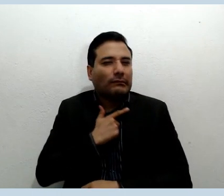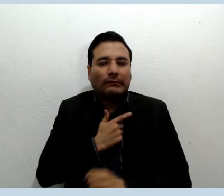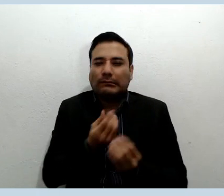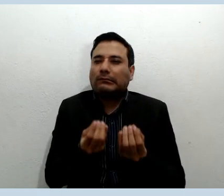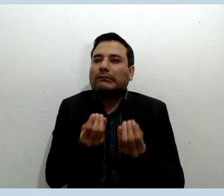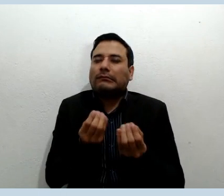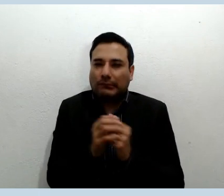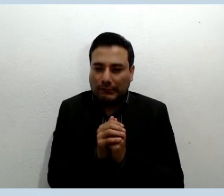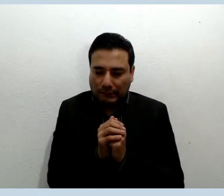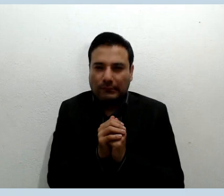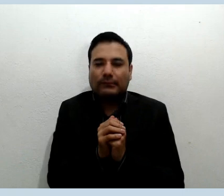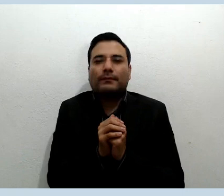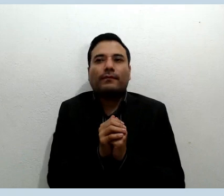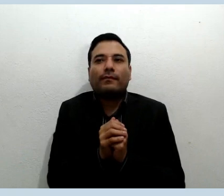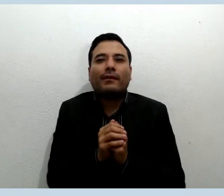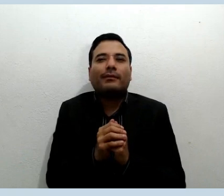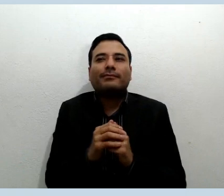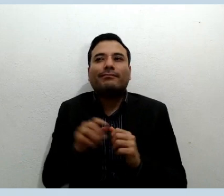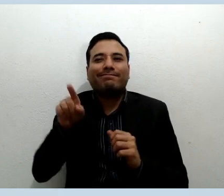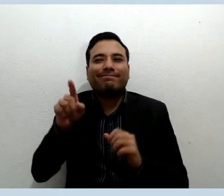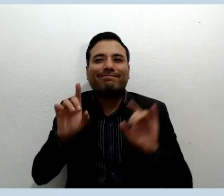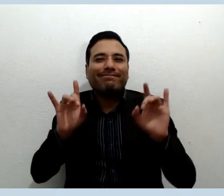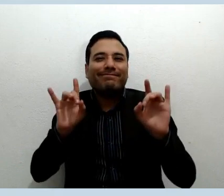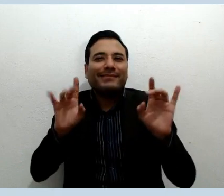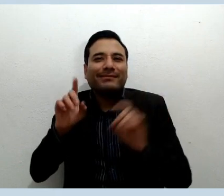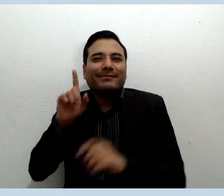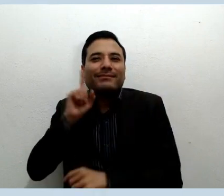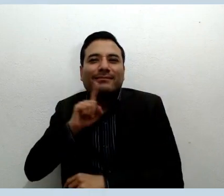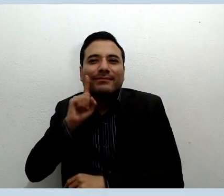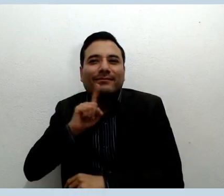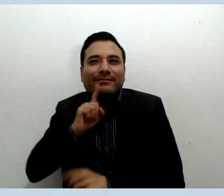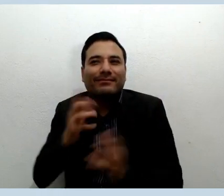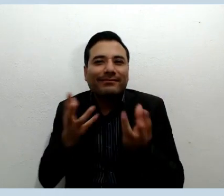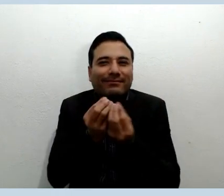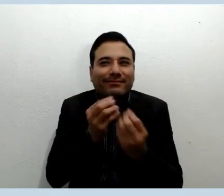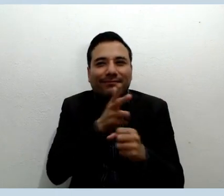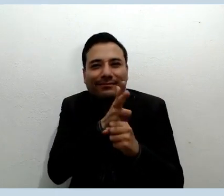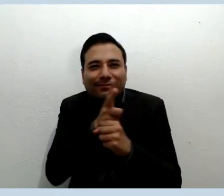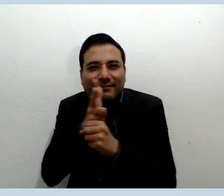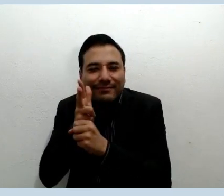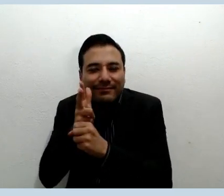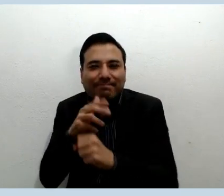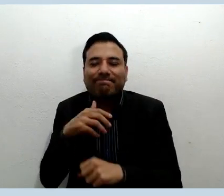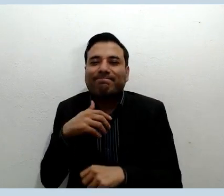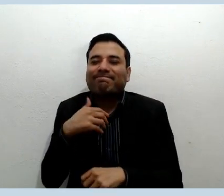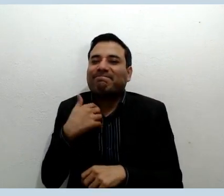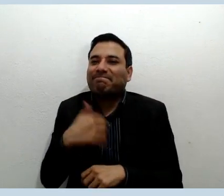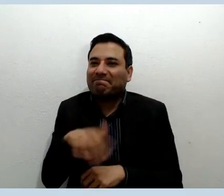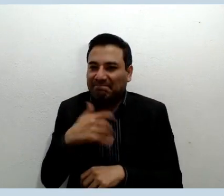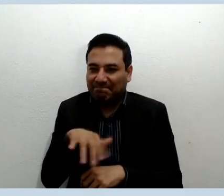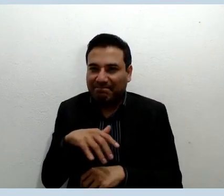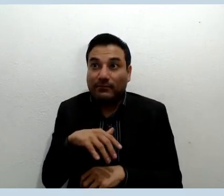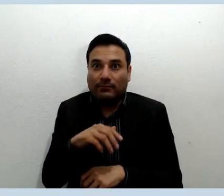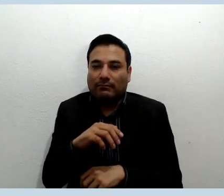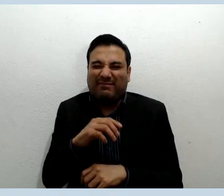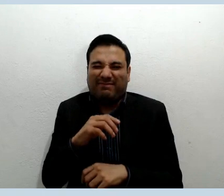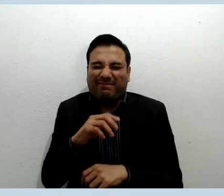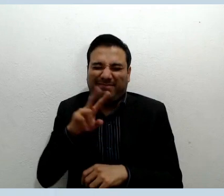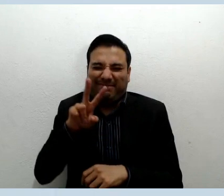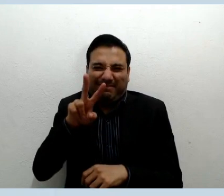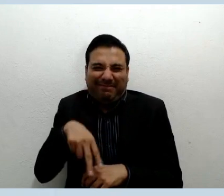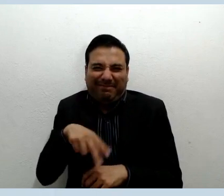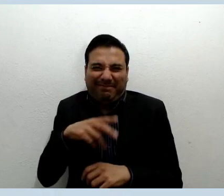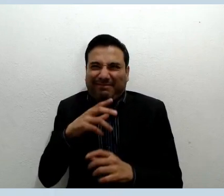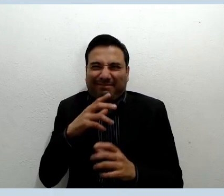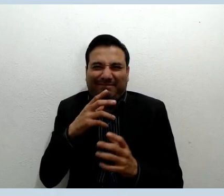las cámaras con Ángeles Cruz o sea pasarlo aunque aunque pues estuvo un poco caótico no pero